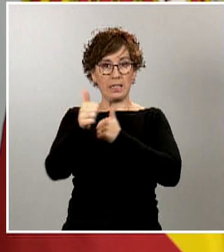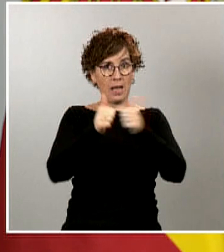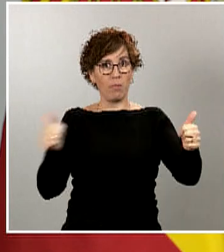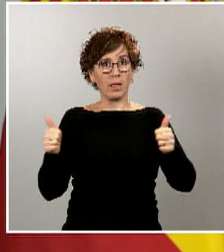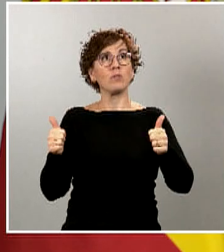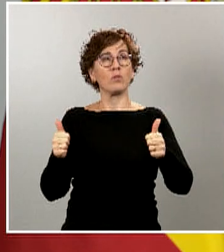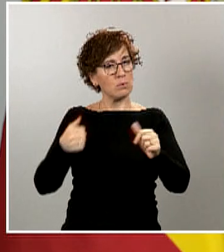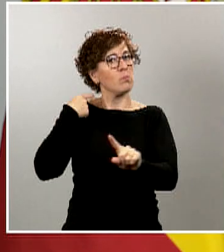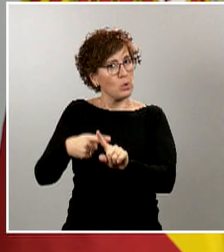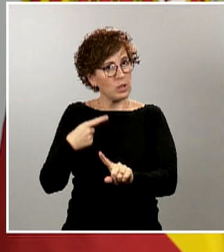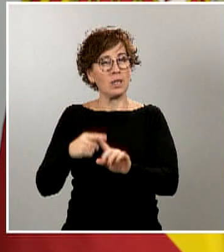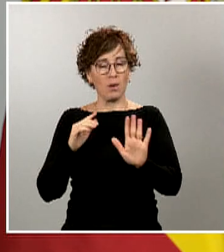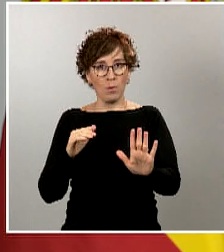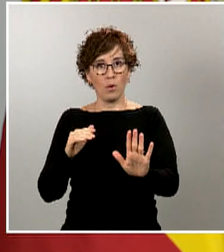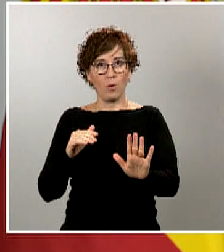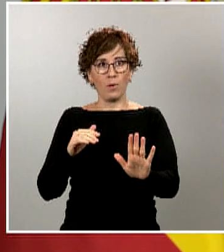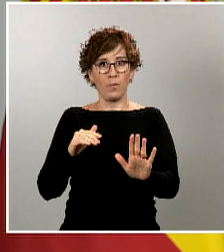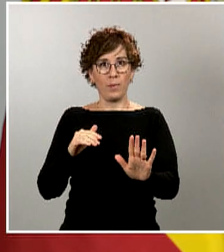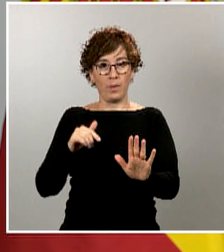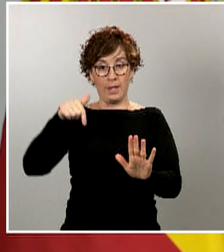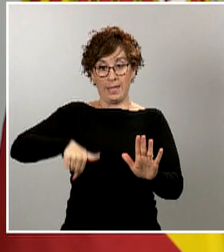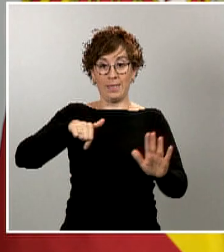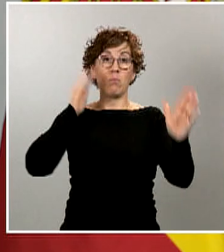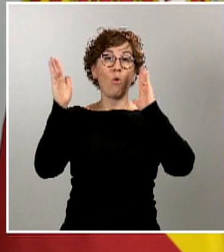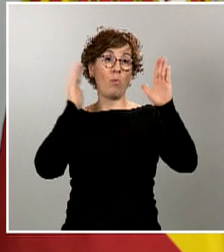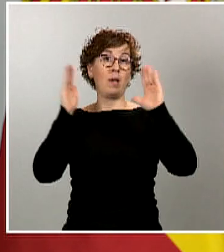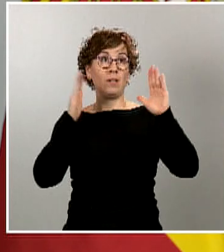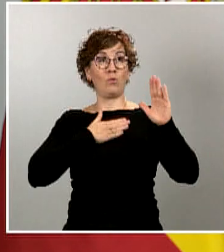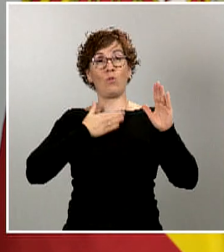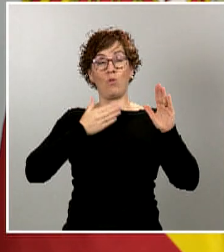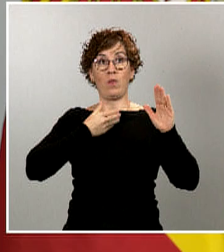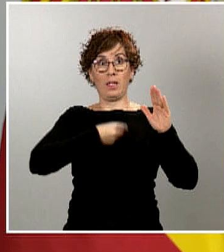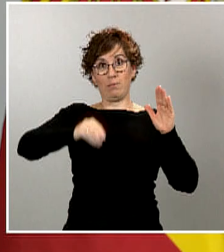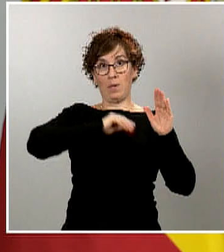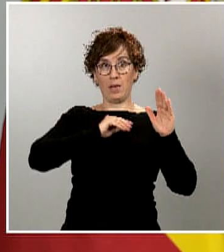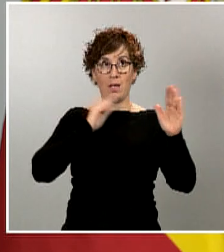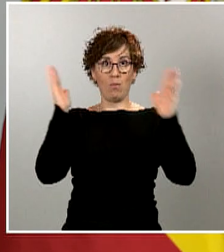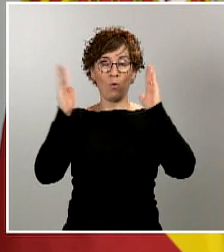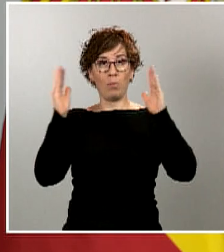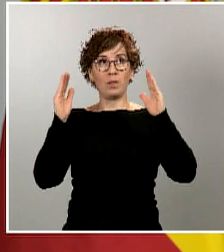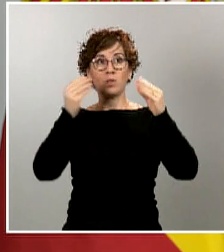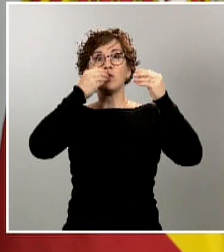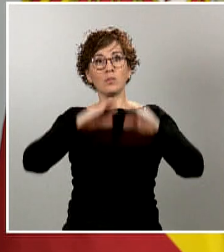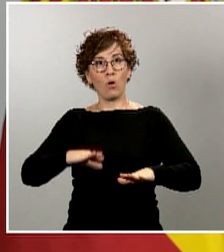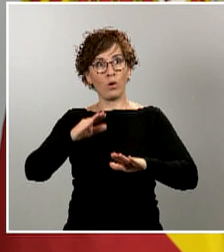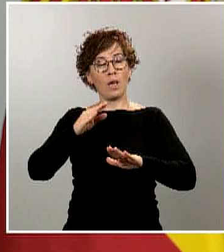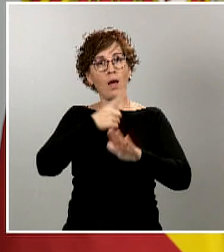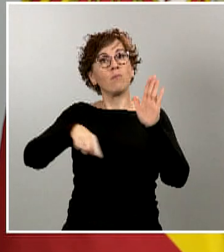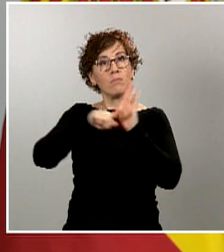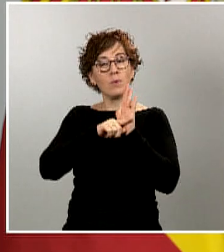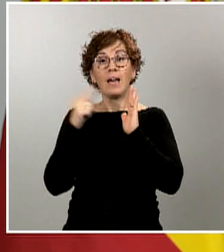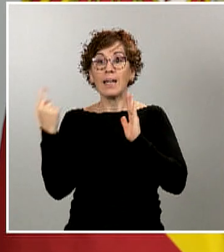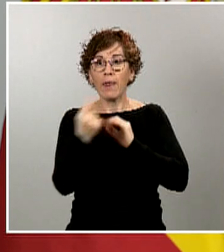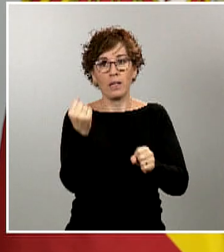historia de España, en esta página que estamos escribiendo entre todos, su papel es un papel esencial y es un papel